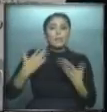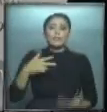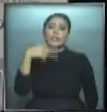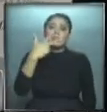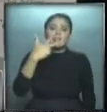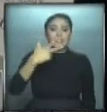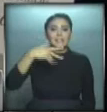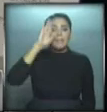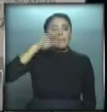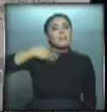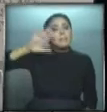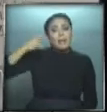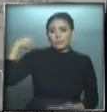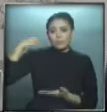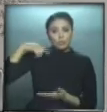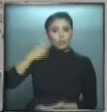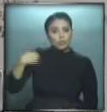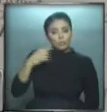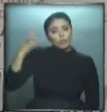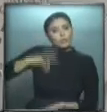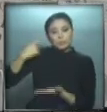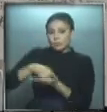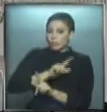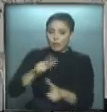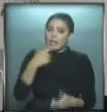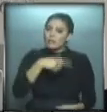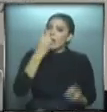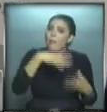sueldos. Sumado a eso, nos inicia un juicio de desafuero.